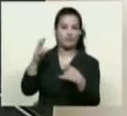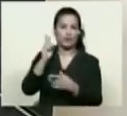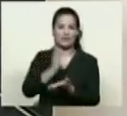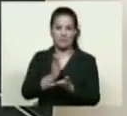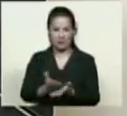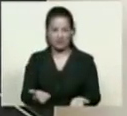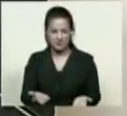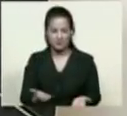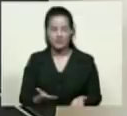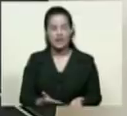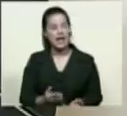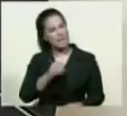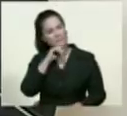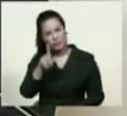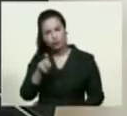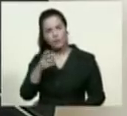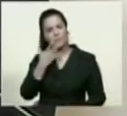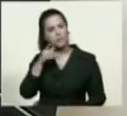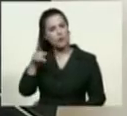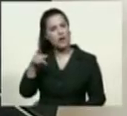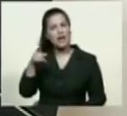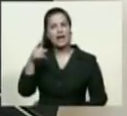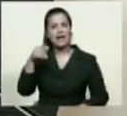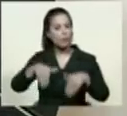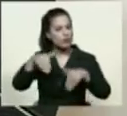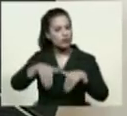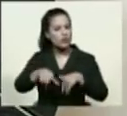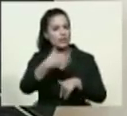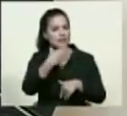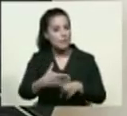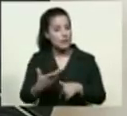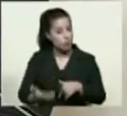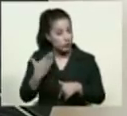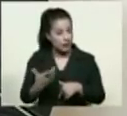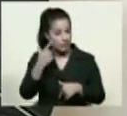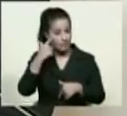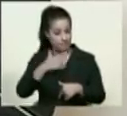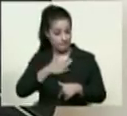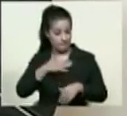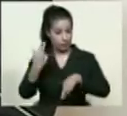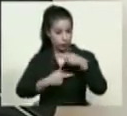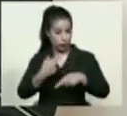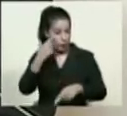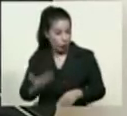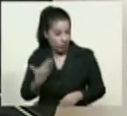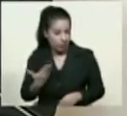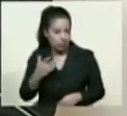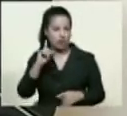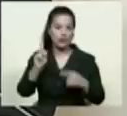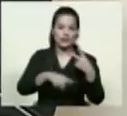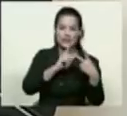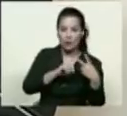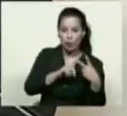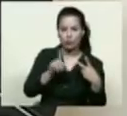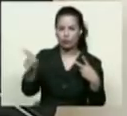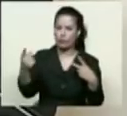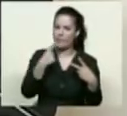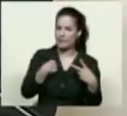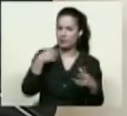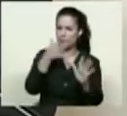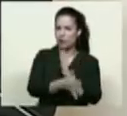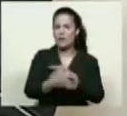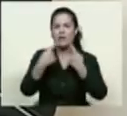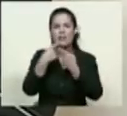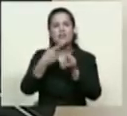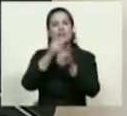elección estratégica para la Revolución Bolivariana, la de diciembre? Y por otro lado, permítame, usted hizo ayer una referencia, un pronunciamiento público del